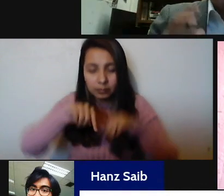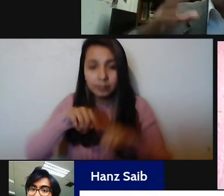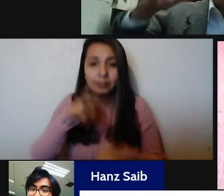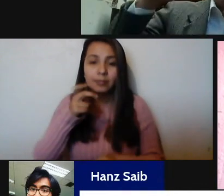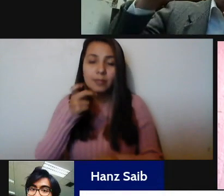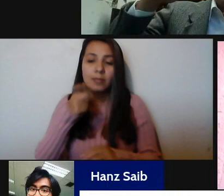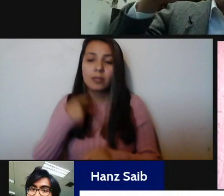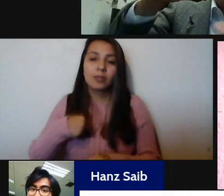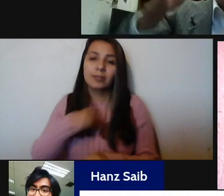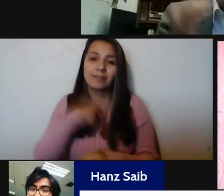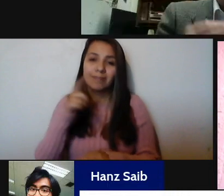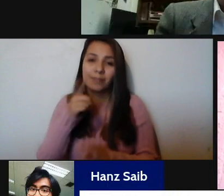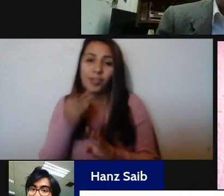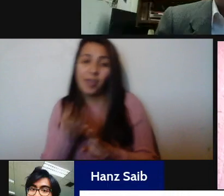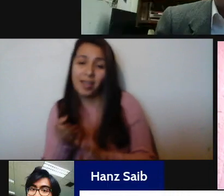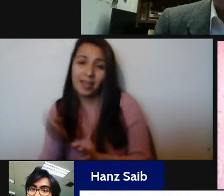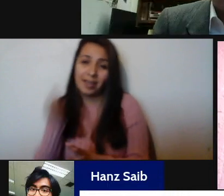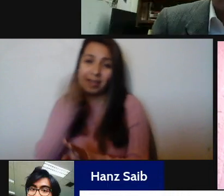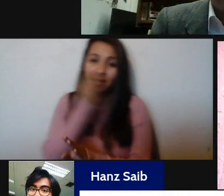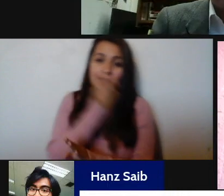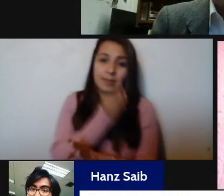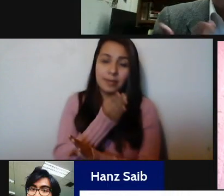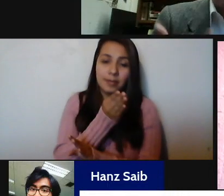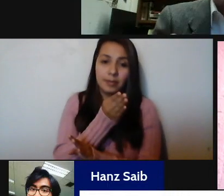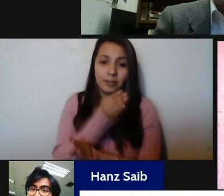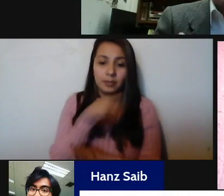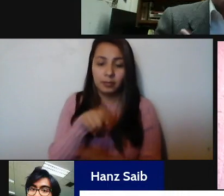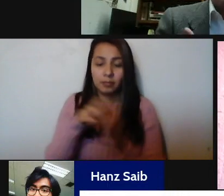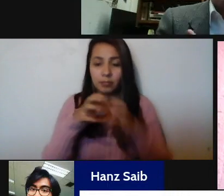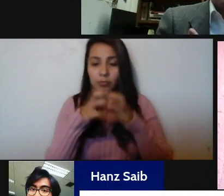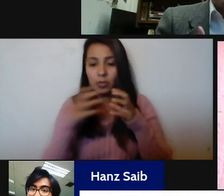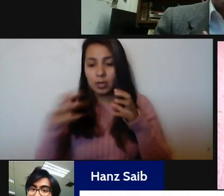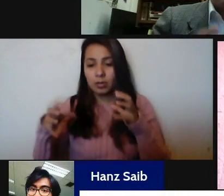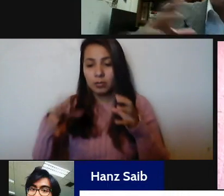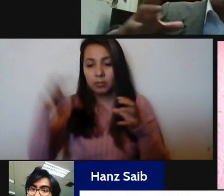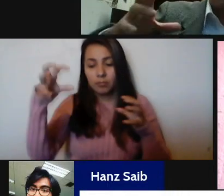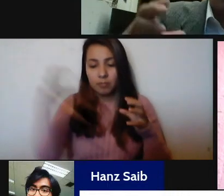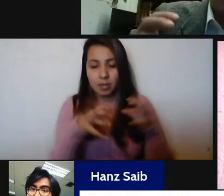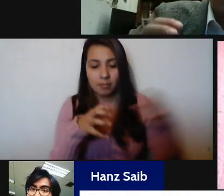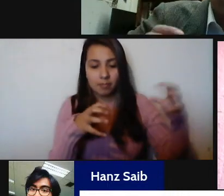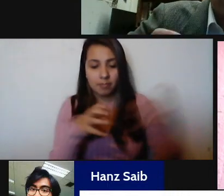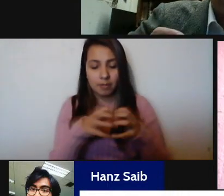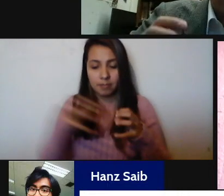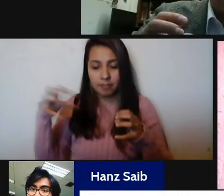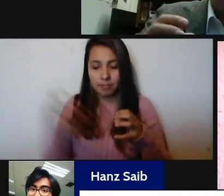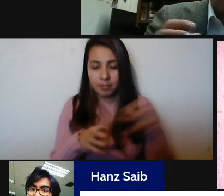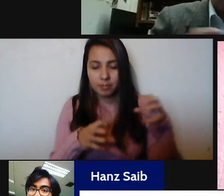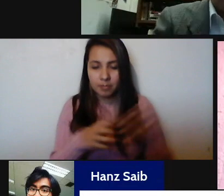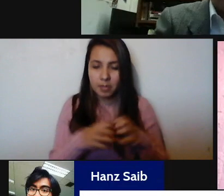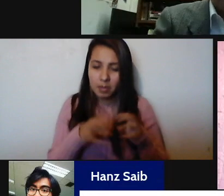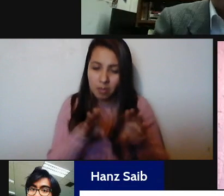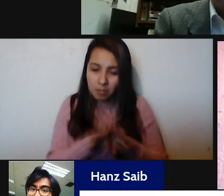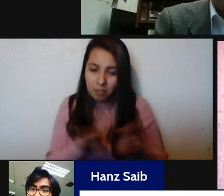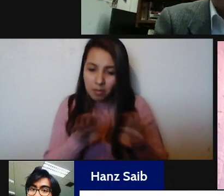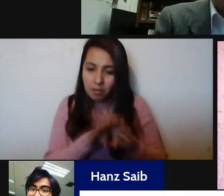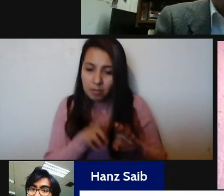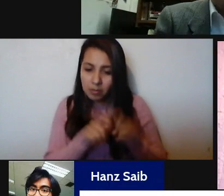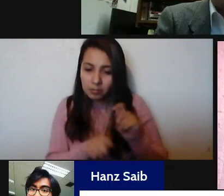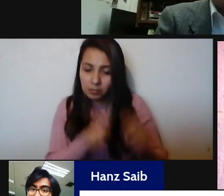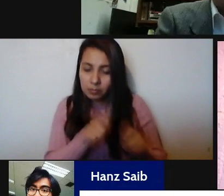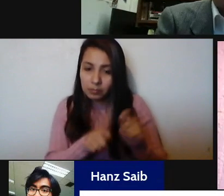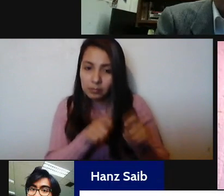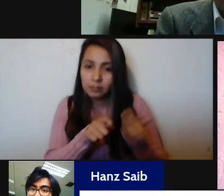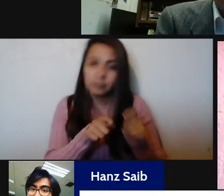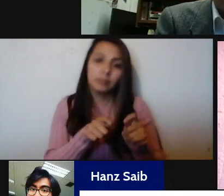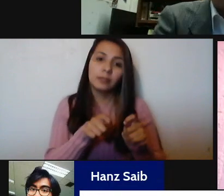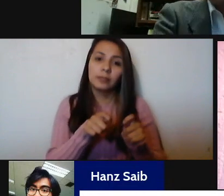deshebrar. Entonces nosotros estamos intentando deshebrar esta parte desde la perspectiva del ensamblamiento, del ensamblado de